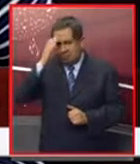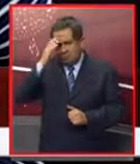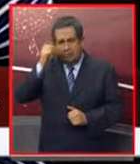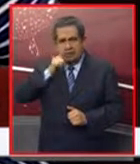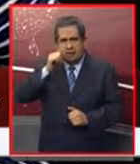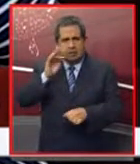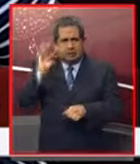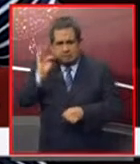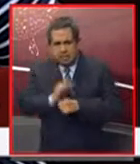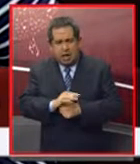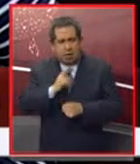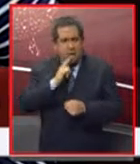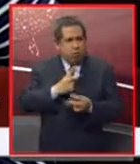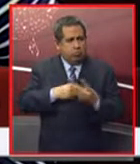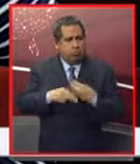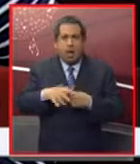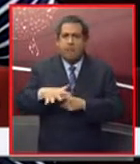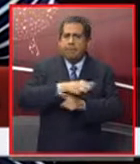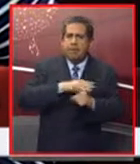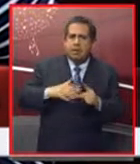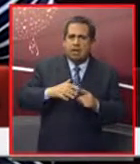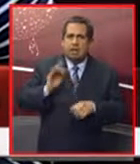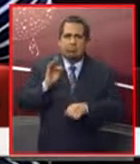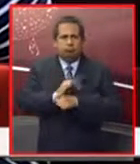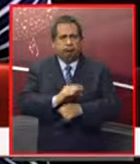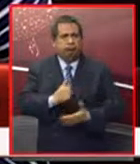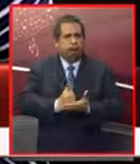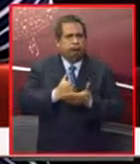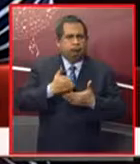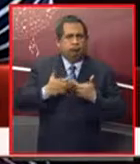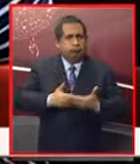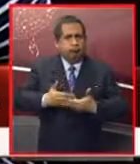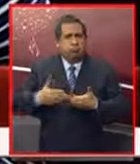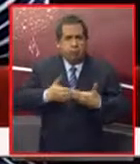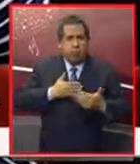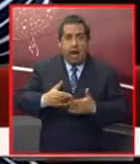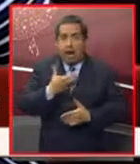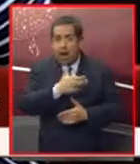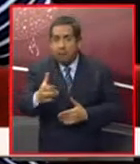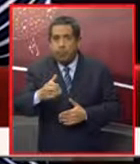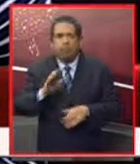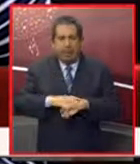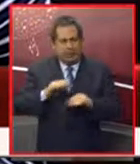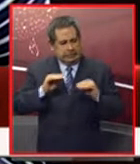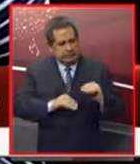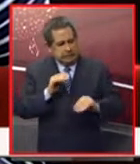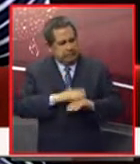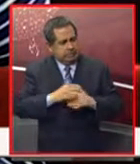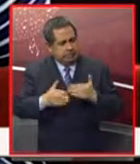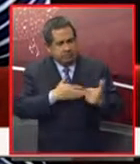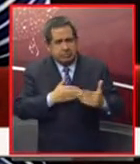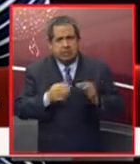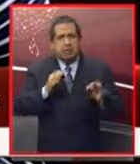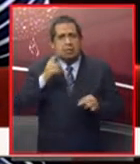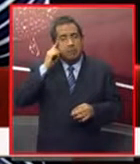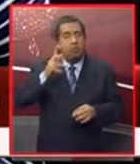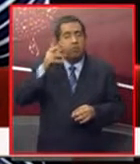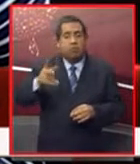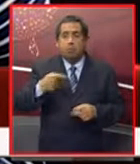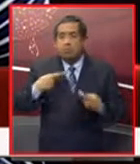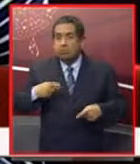y el mejor aprovechamiento del medio ambiente, garantizando la modernización del campo y combatiendo directamente la pobreza del